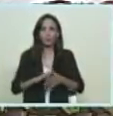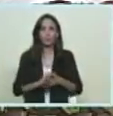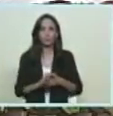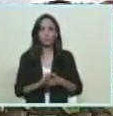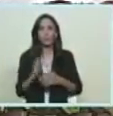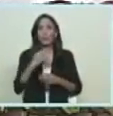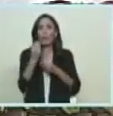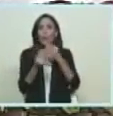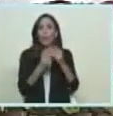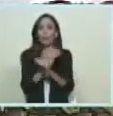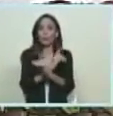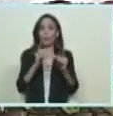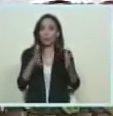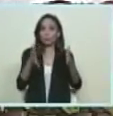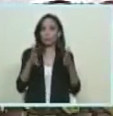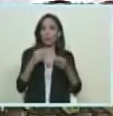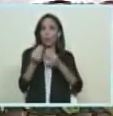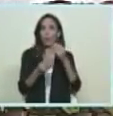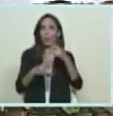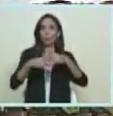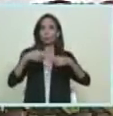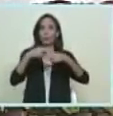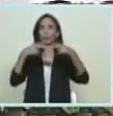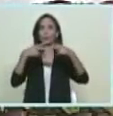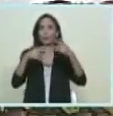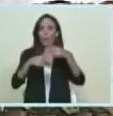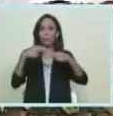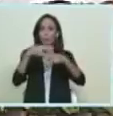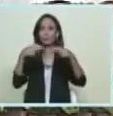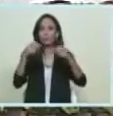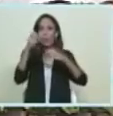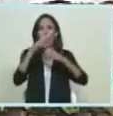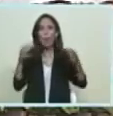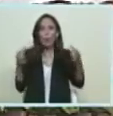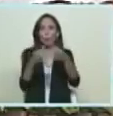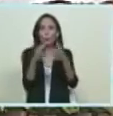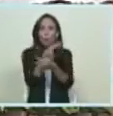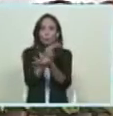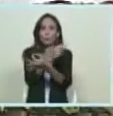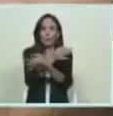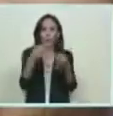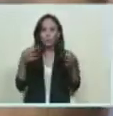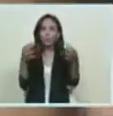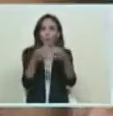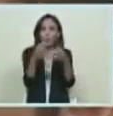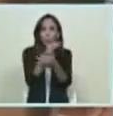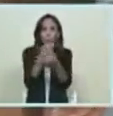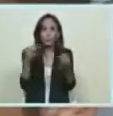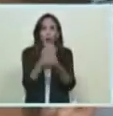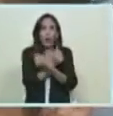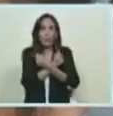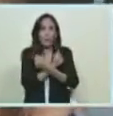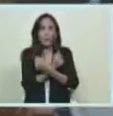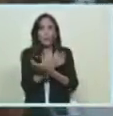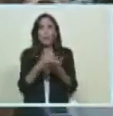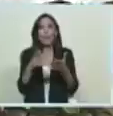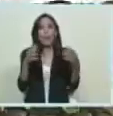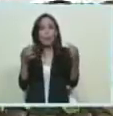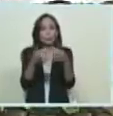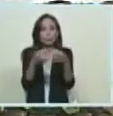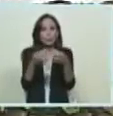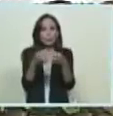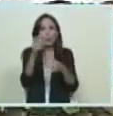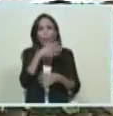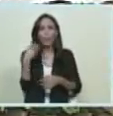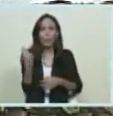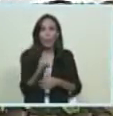democracia solo se logra si construimos un poderoso movimiento popular, y en este caso, un poderoso